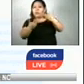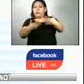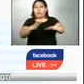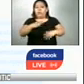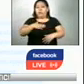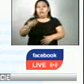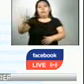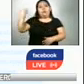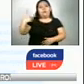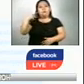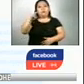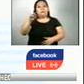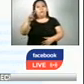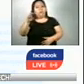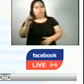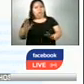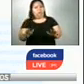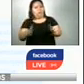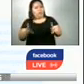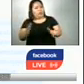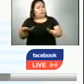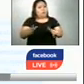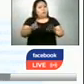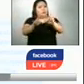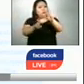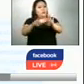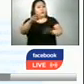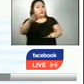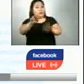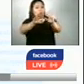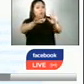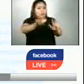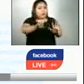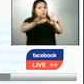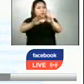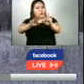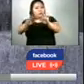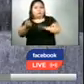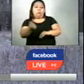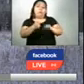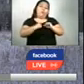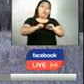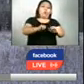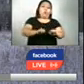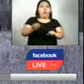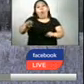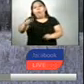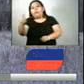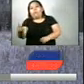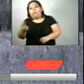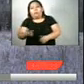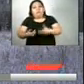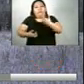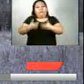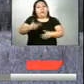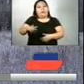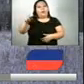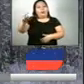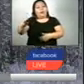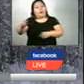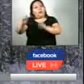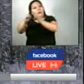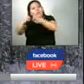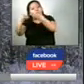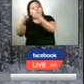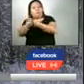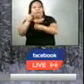en 2020. Estos eventos causaron al menos 688 muertes y decenas más de heridos. La organización Climate Power destaca